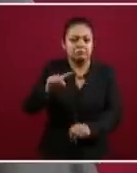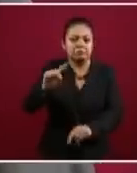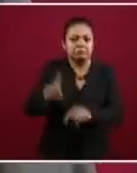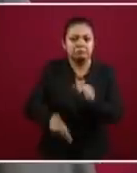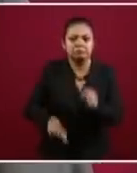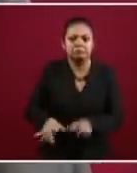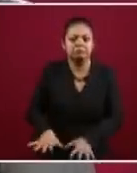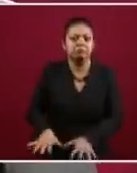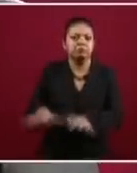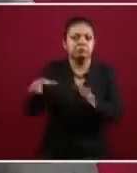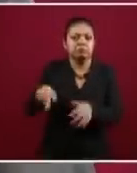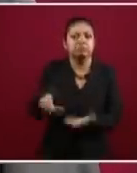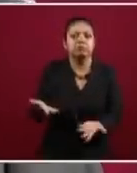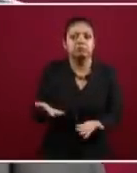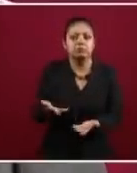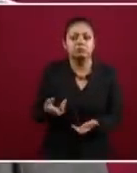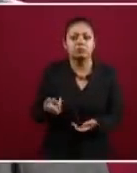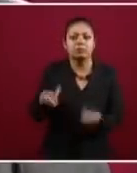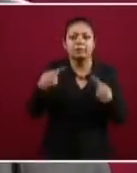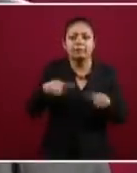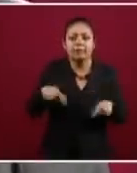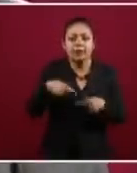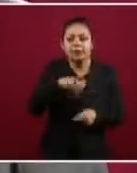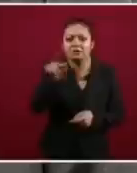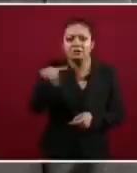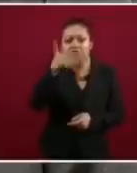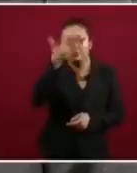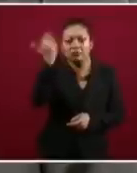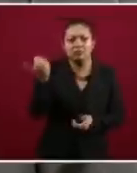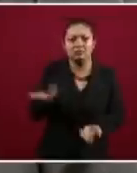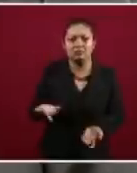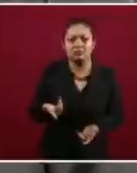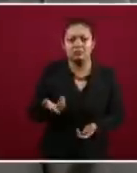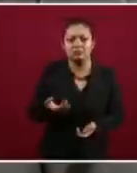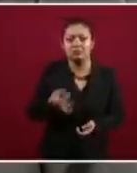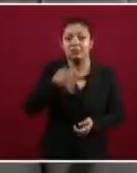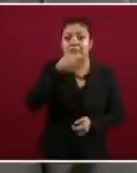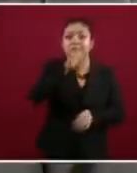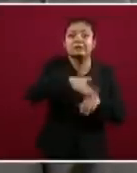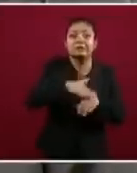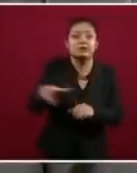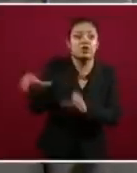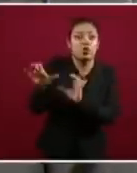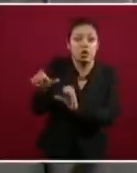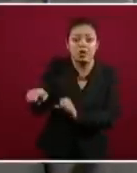No se dijo nada, muy pocos lo plantearon.